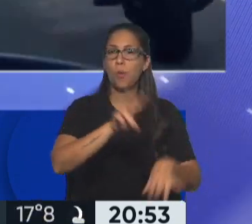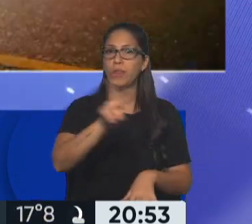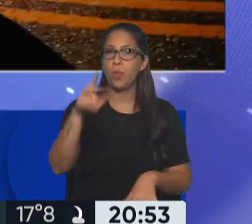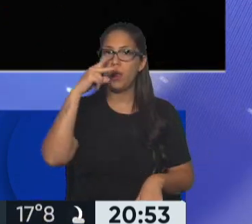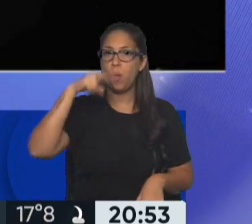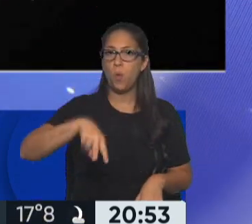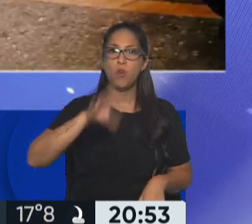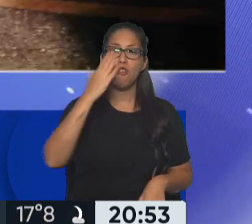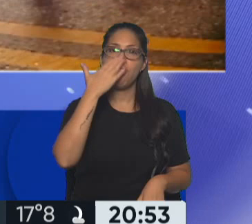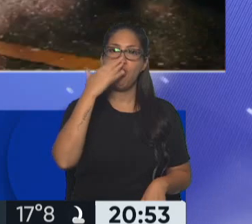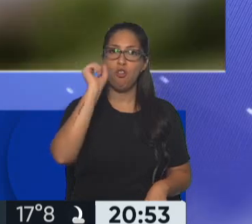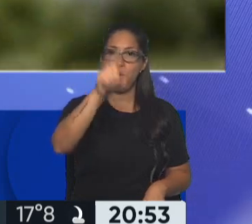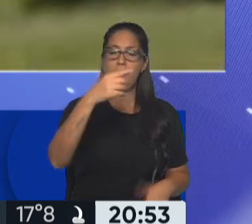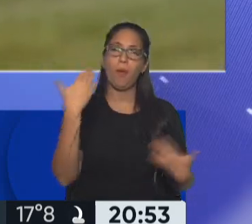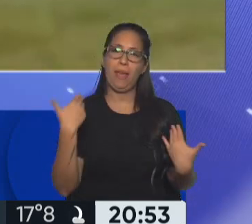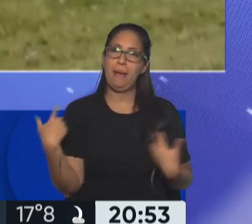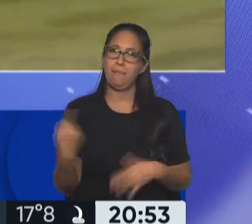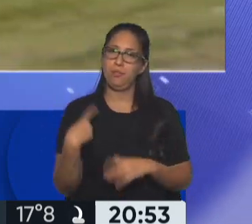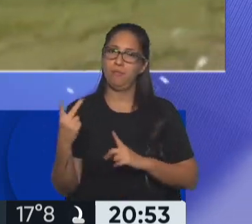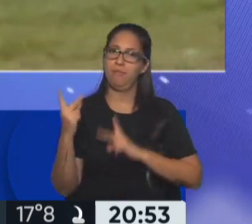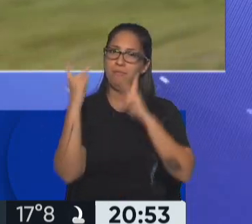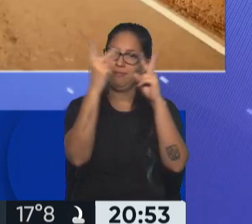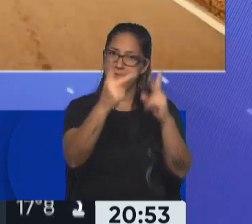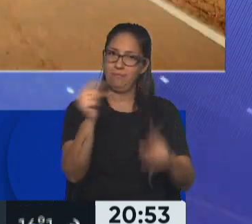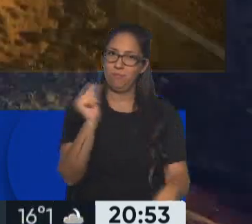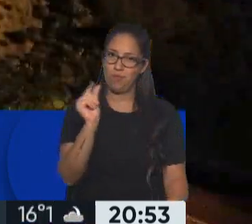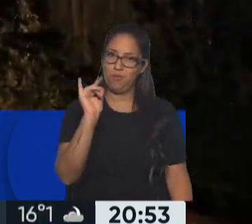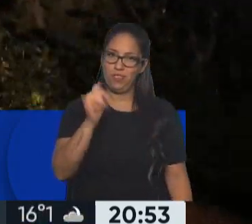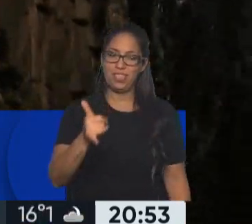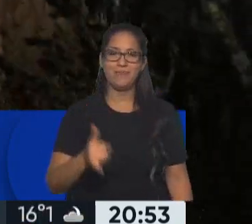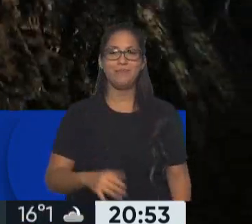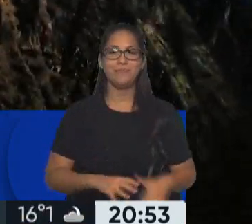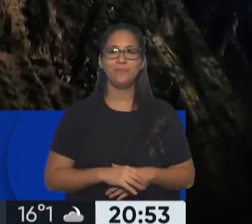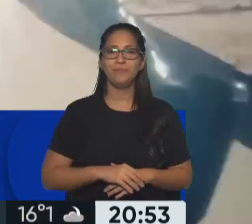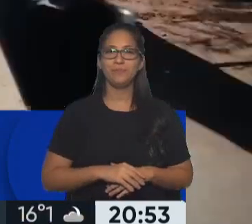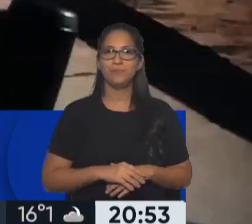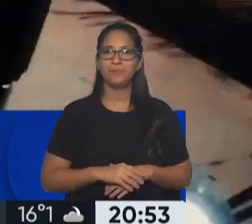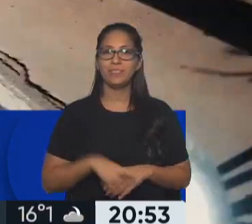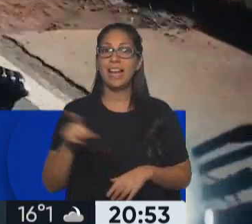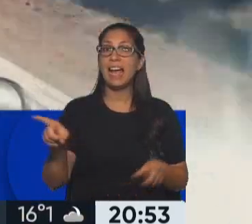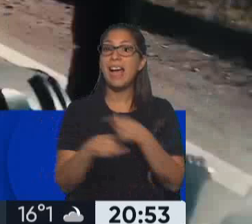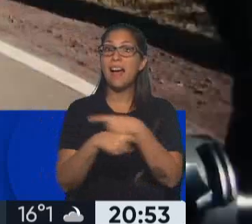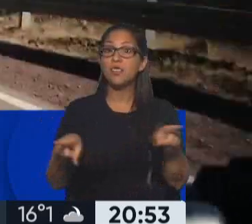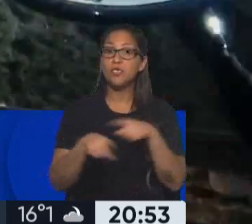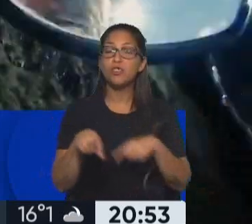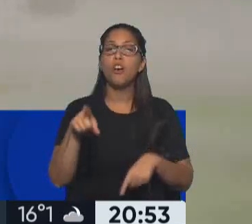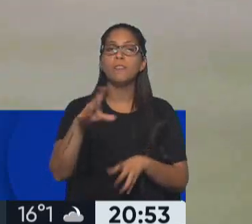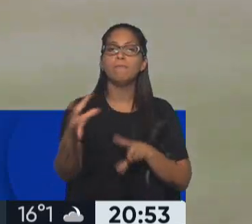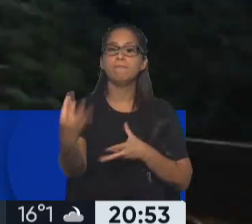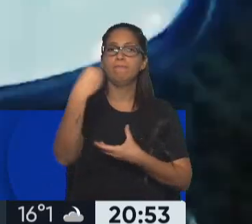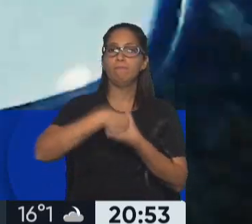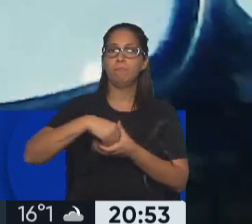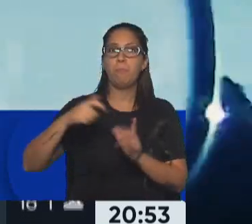junio en Córdoba. Podemos hacernos un viajecito a la provincia vecina. Bueno, ahí está. Este tema, parte de